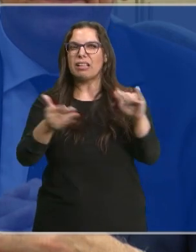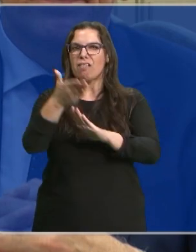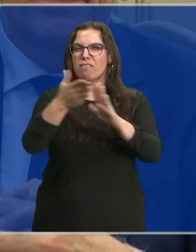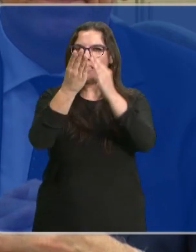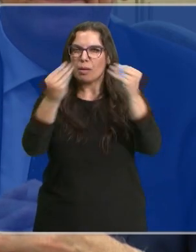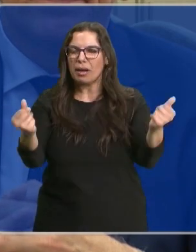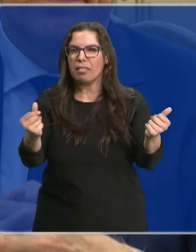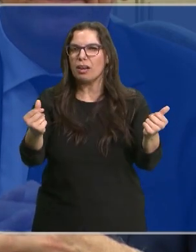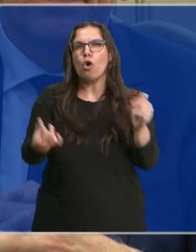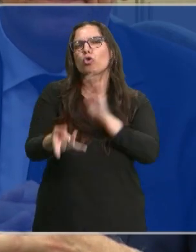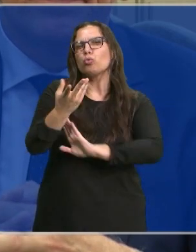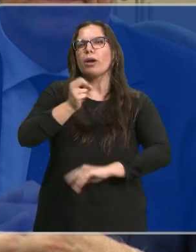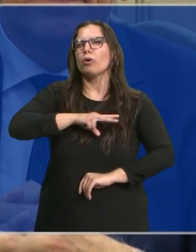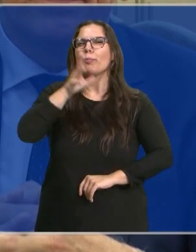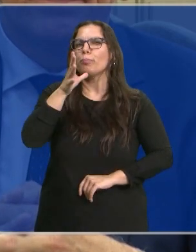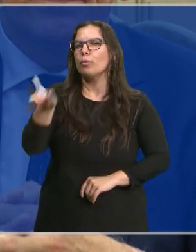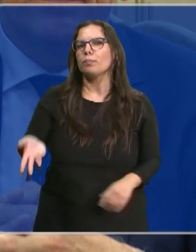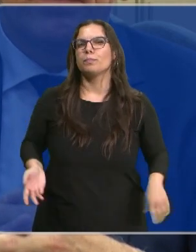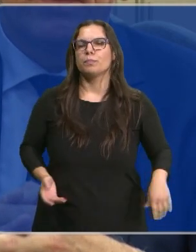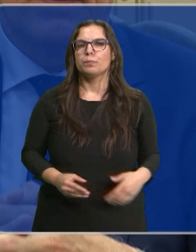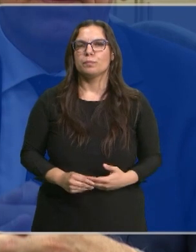desapareciendo. ¿Por qué motivo surge ahora?